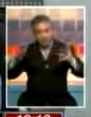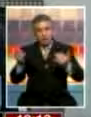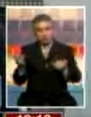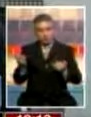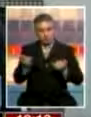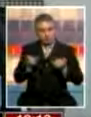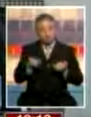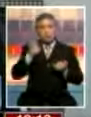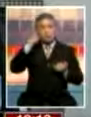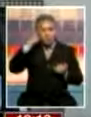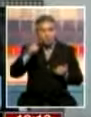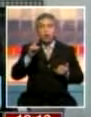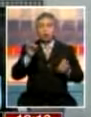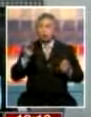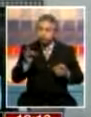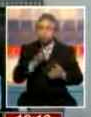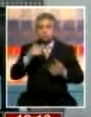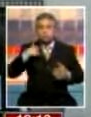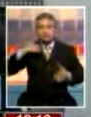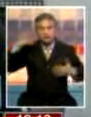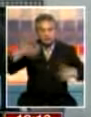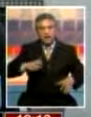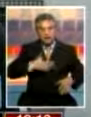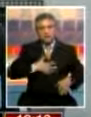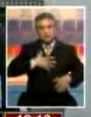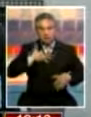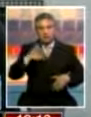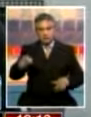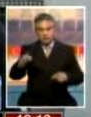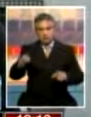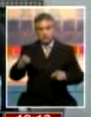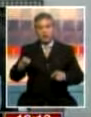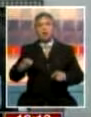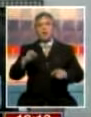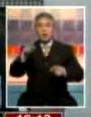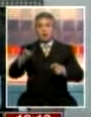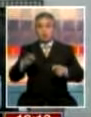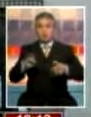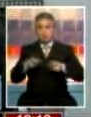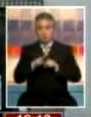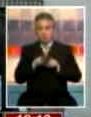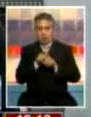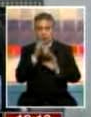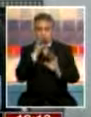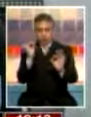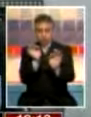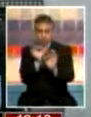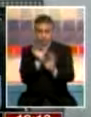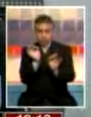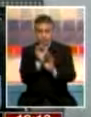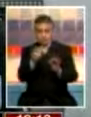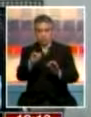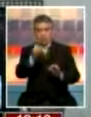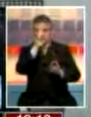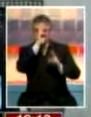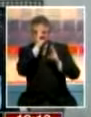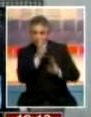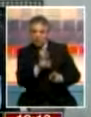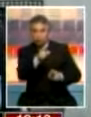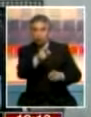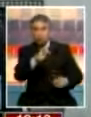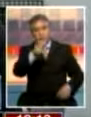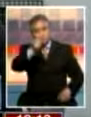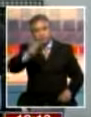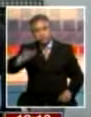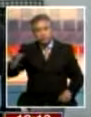nosotros detectamos que parte de esta documentación o parte de estos incentivos monetarios que le describía no van en línea con el respeto a los consumidores, por cierto